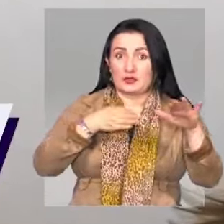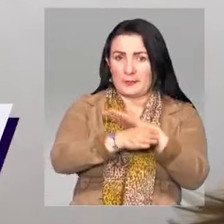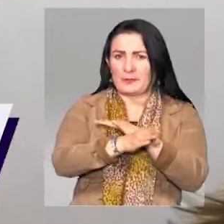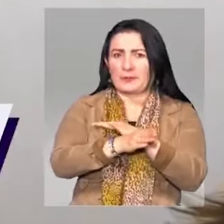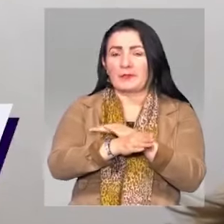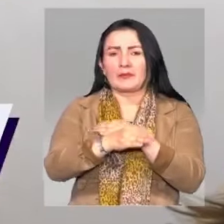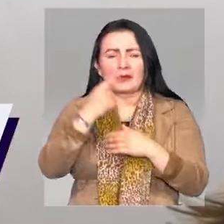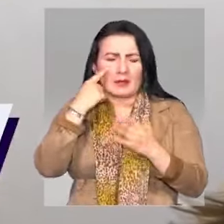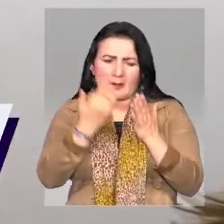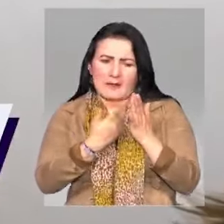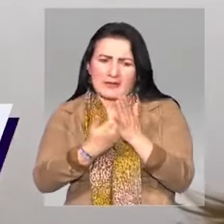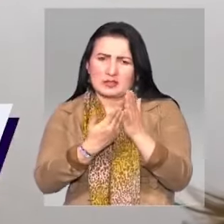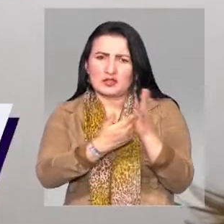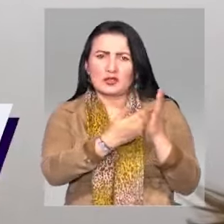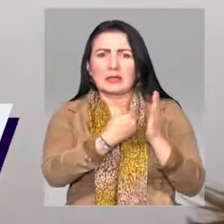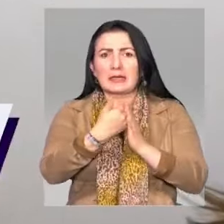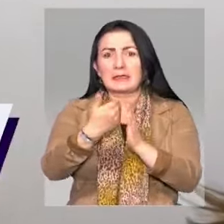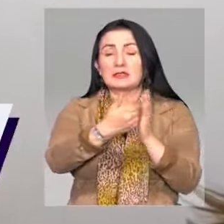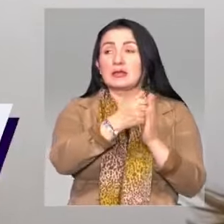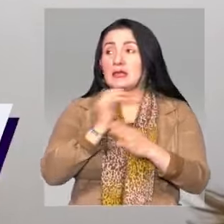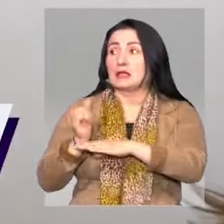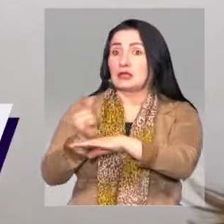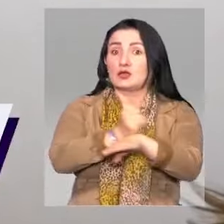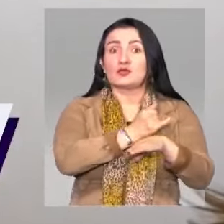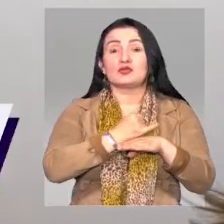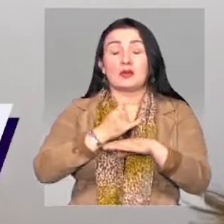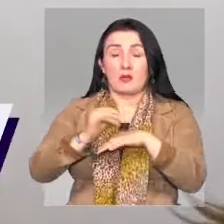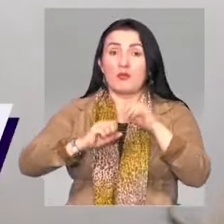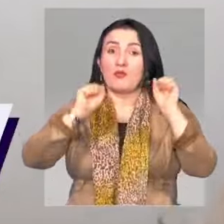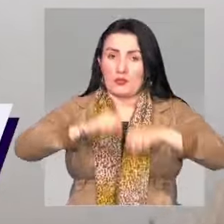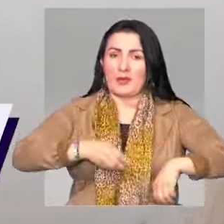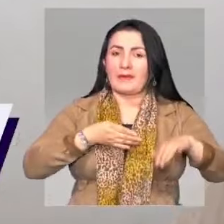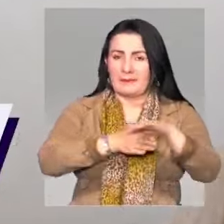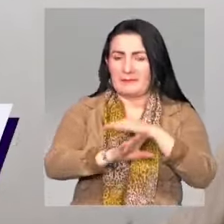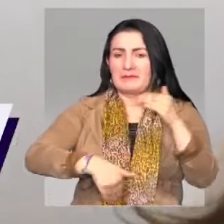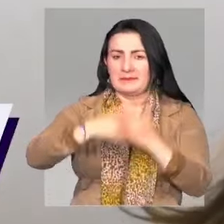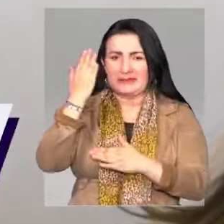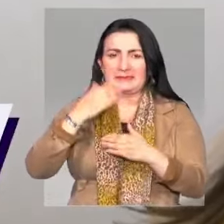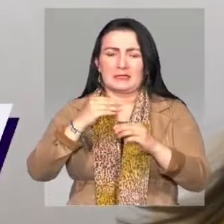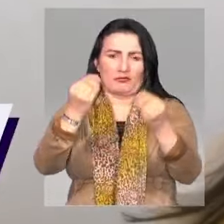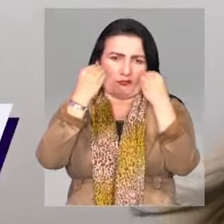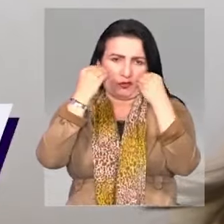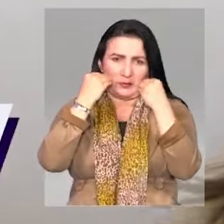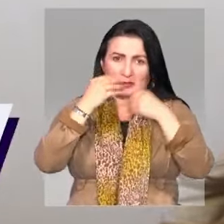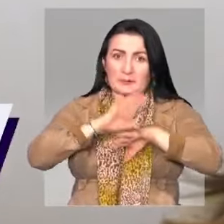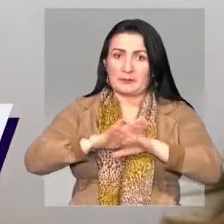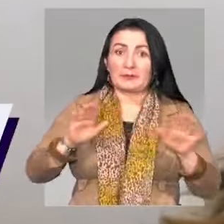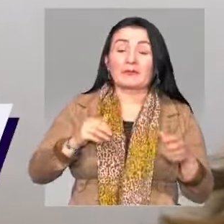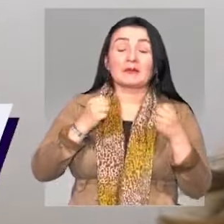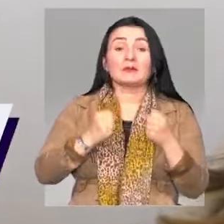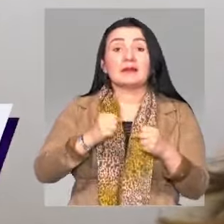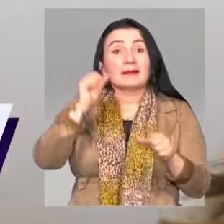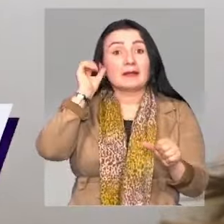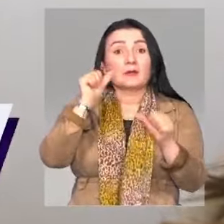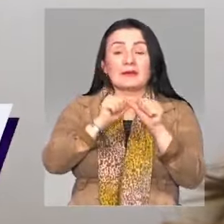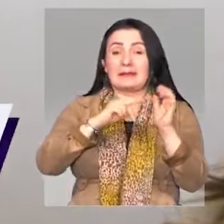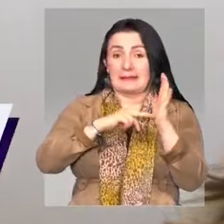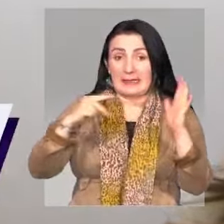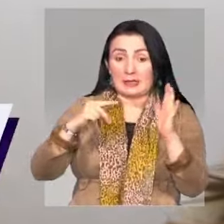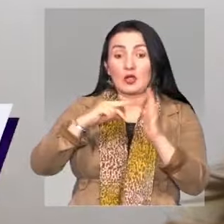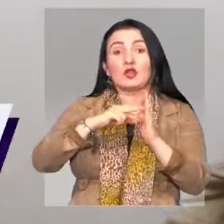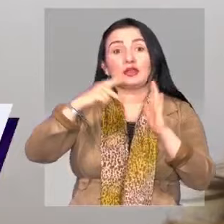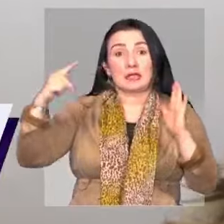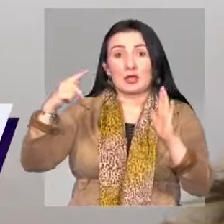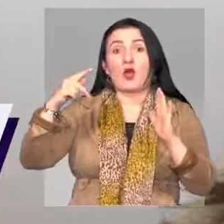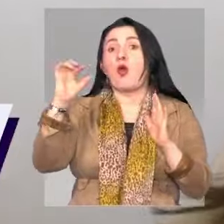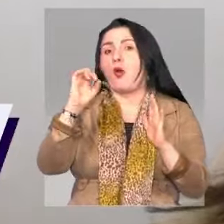requerir una revisión sistemática de los requisitos de las instituciones y que puedan empezar sus programas de formación. Les recordamos, programas técnicos,